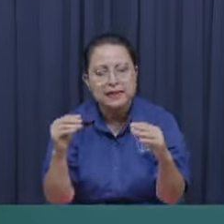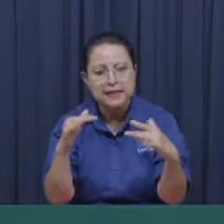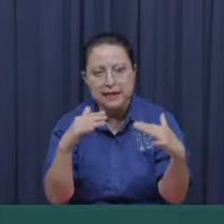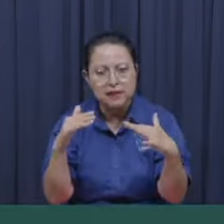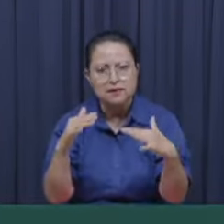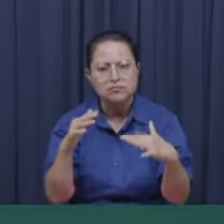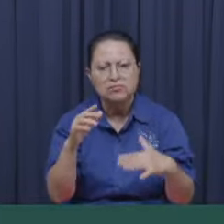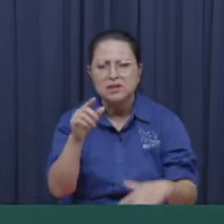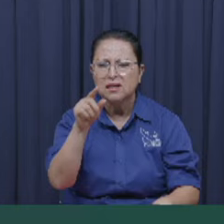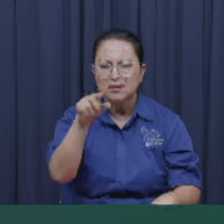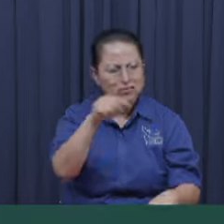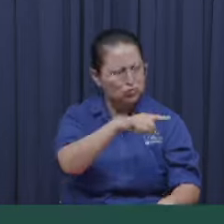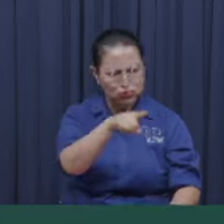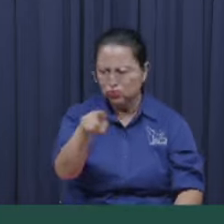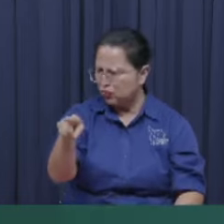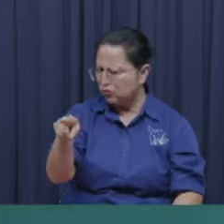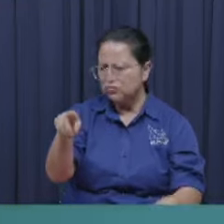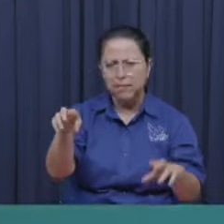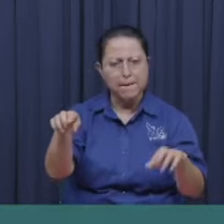tranquilos,